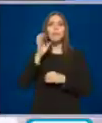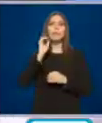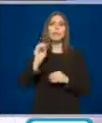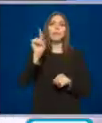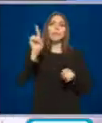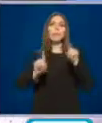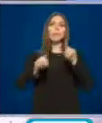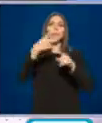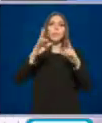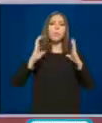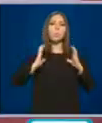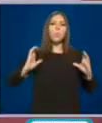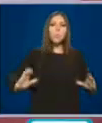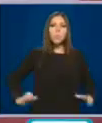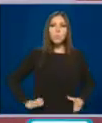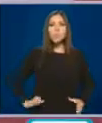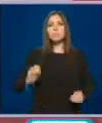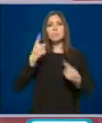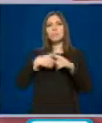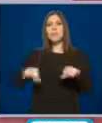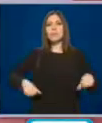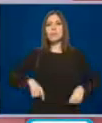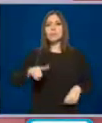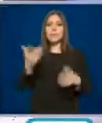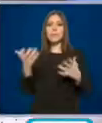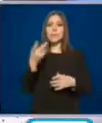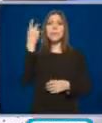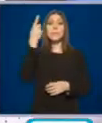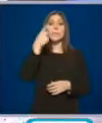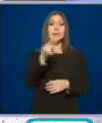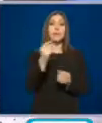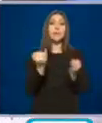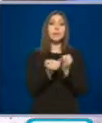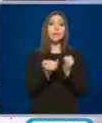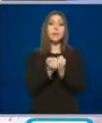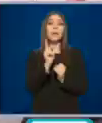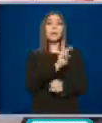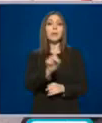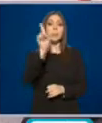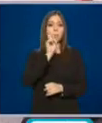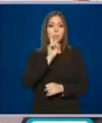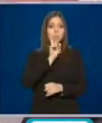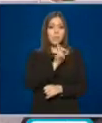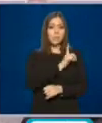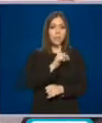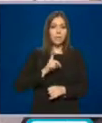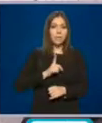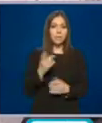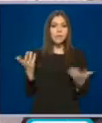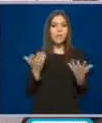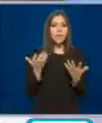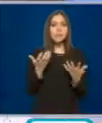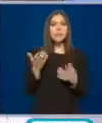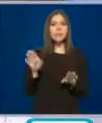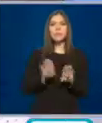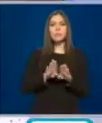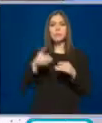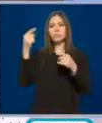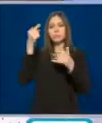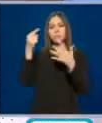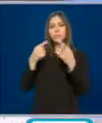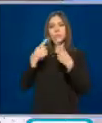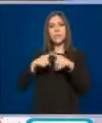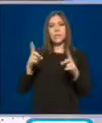complexión o dependiendo de las actividades que tú realices. Entonces también, pues las mujeres tienen que llevar a cabo, quiero suponer, una cierta